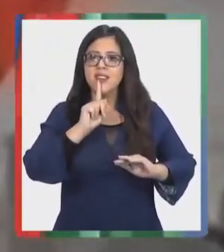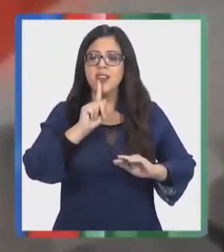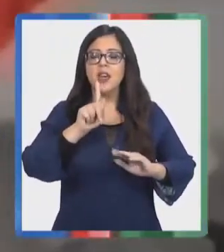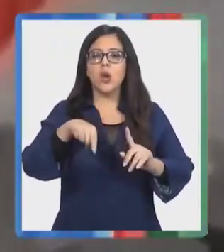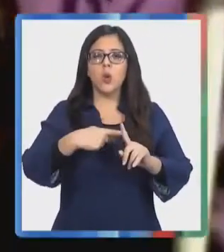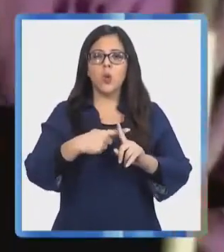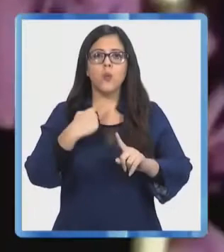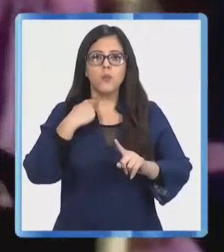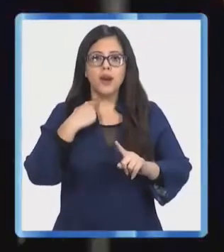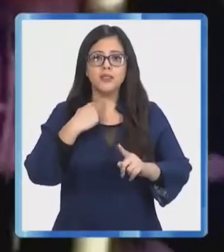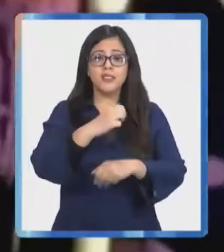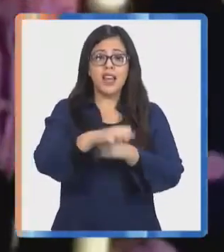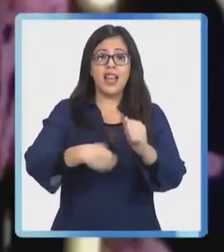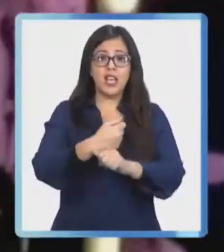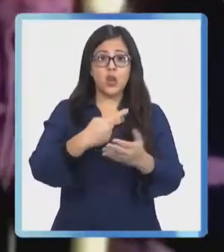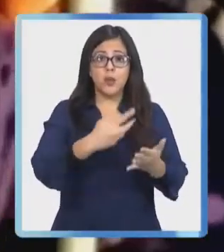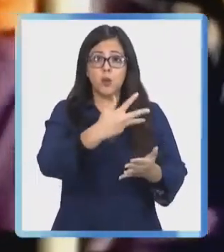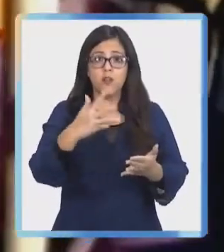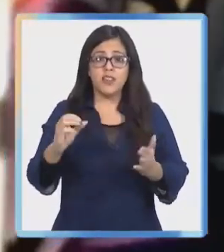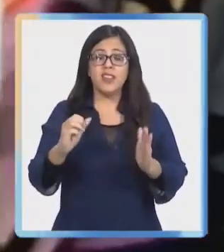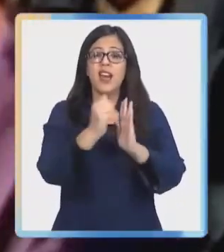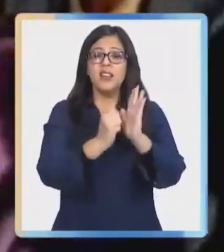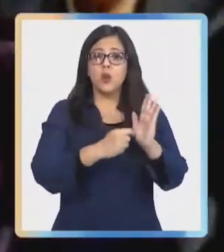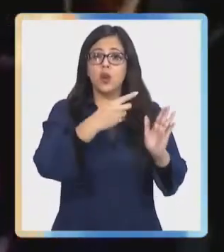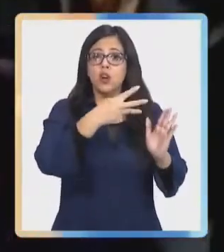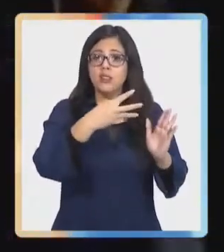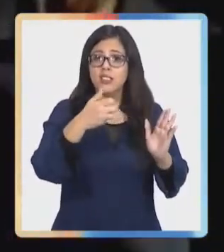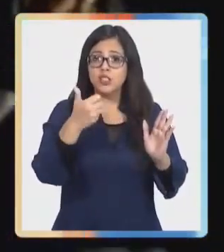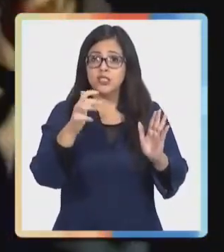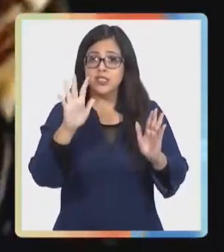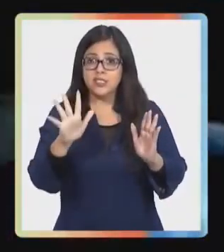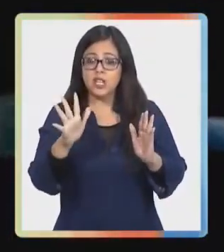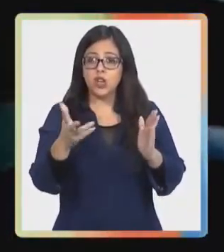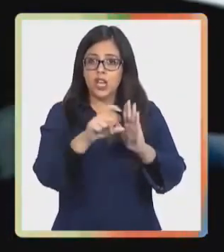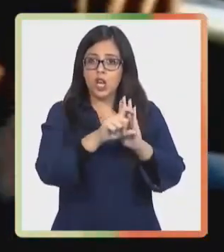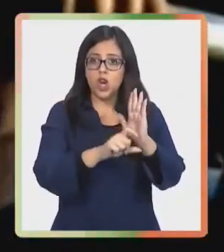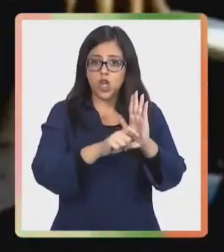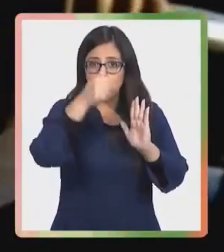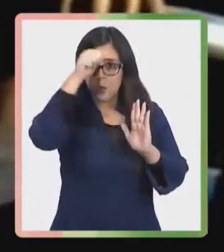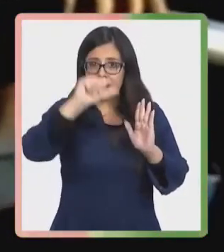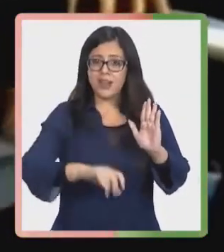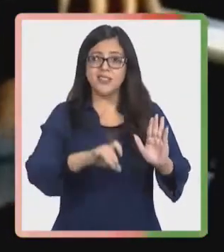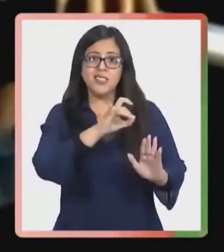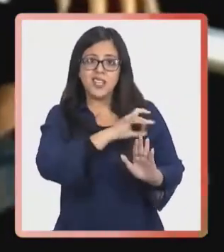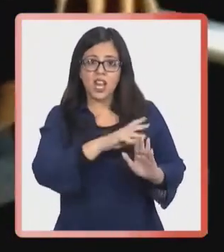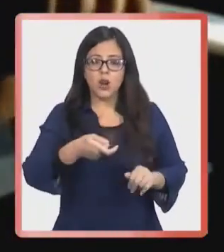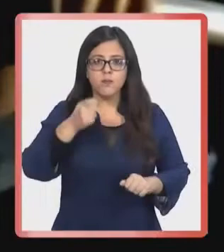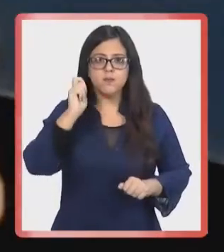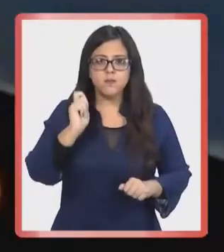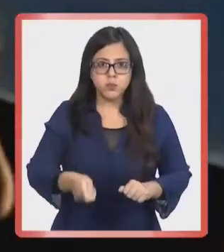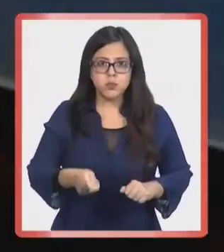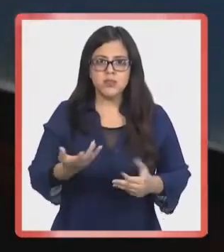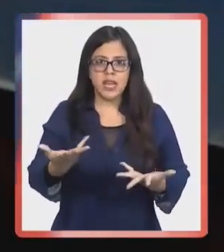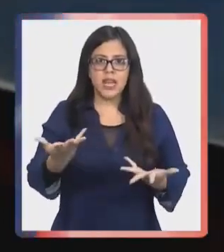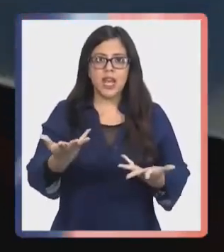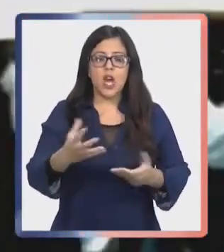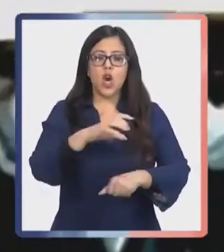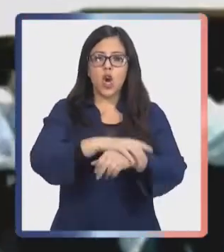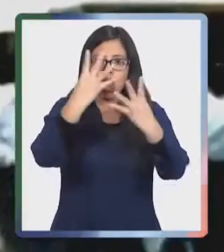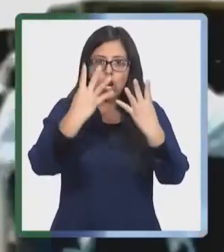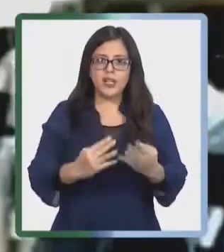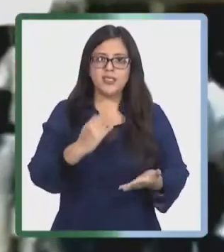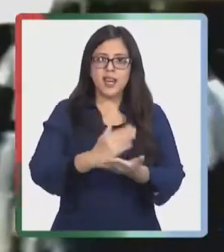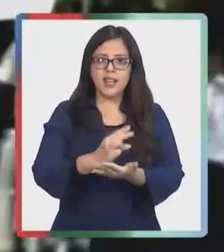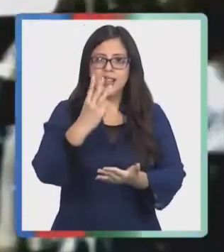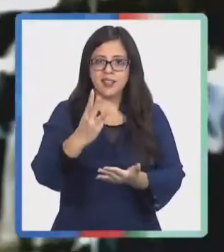LGBTIQ+. En la década de los 90, el artículo 365 del Código Penal chileno sancionaba con pena de